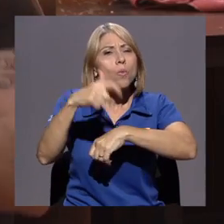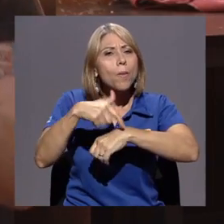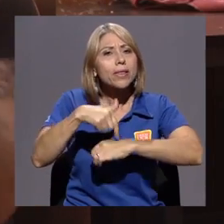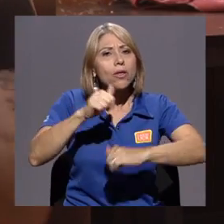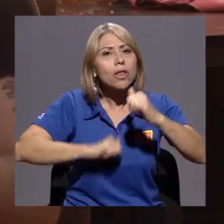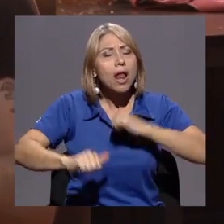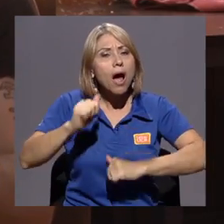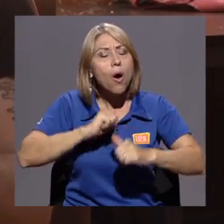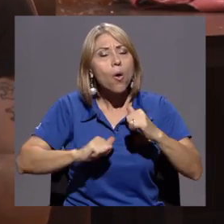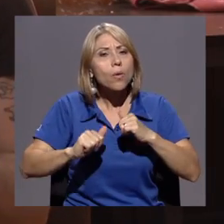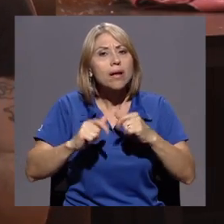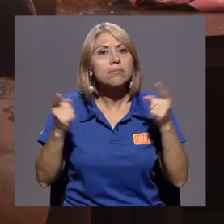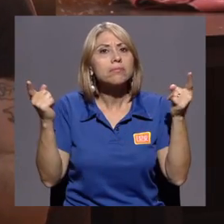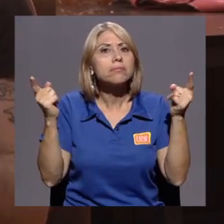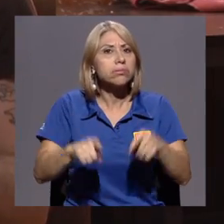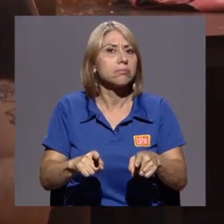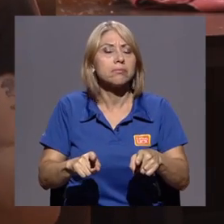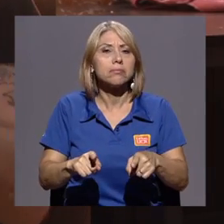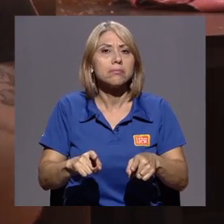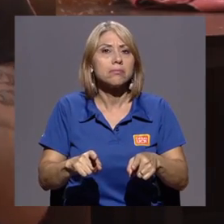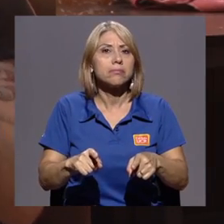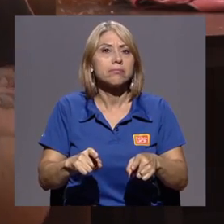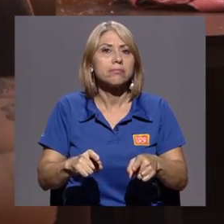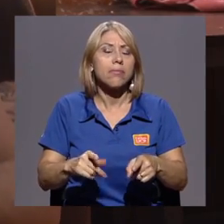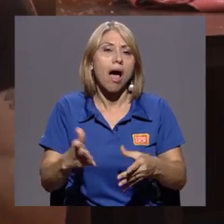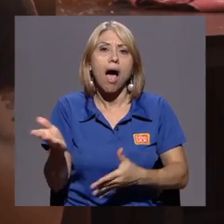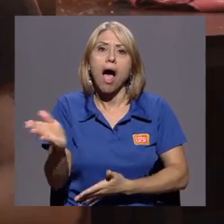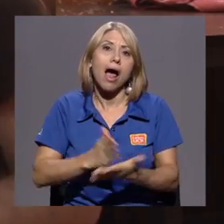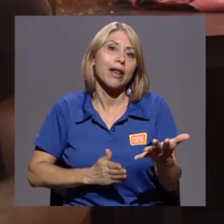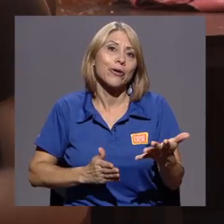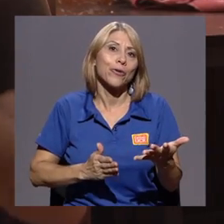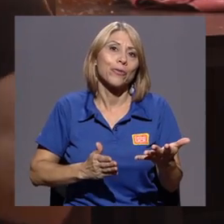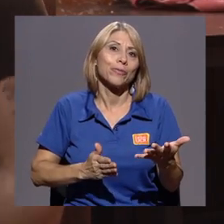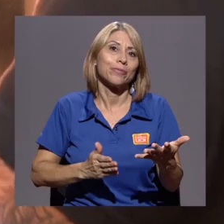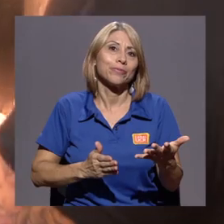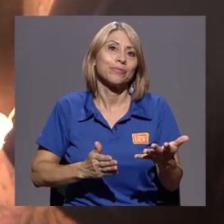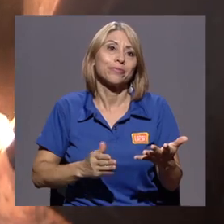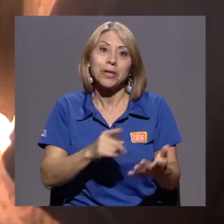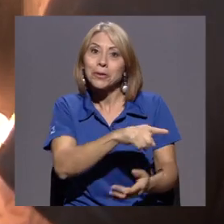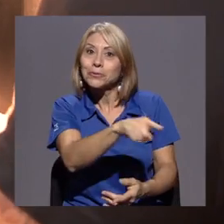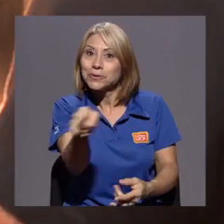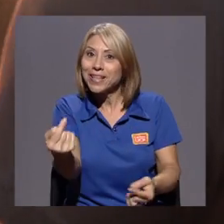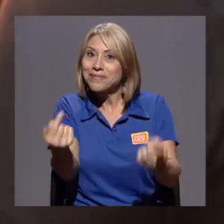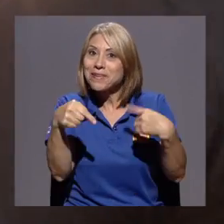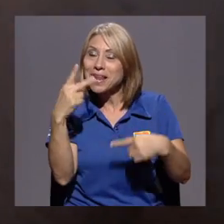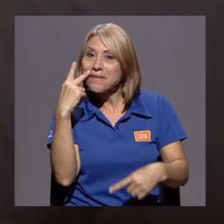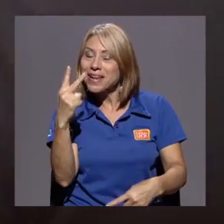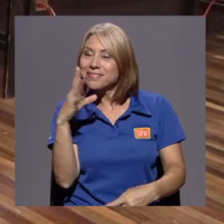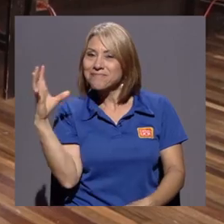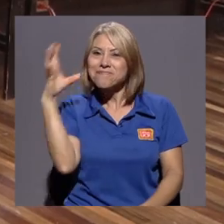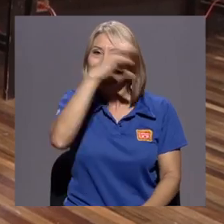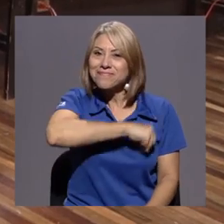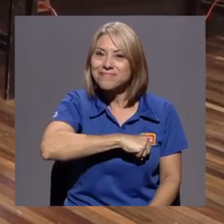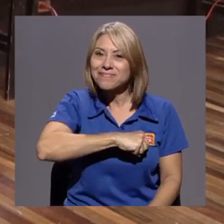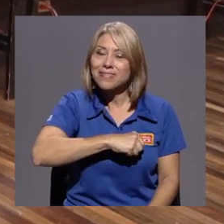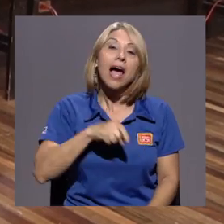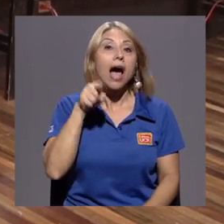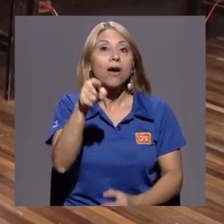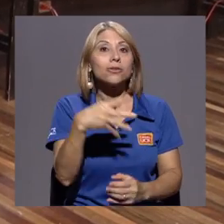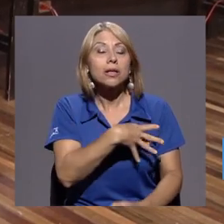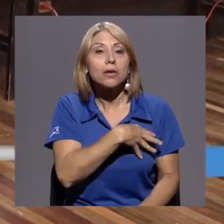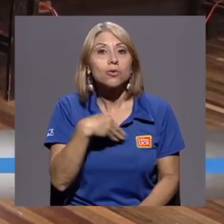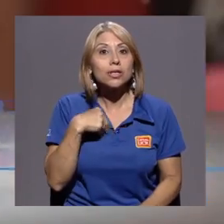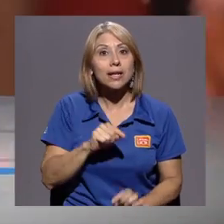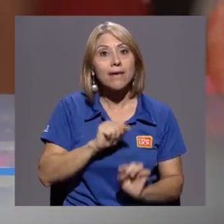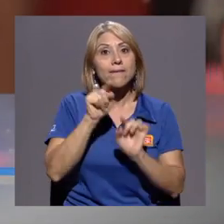de la obra detona, ¿verdad? En algo que a las personas que vengan no van a descubrir. Si a usted le gustaría asistir